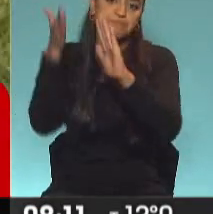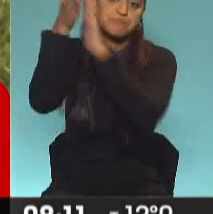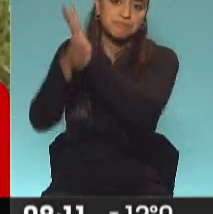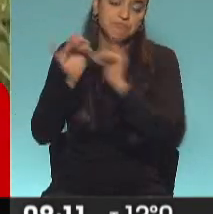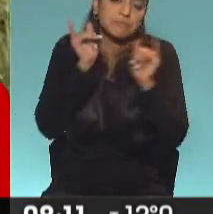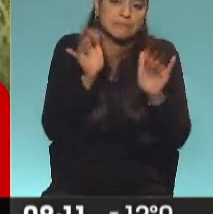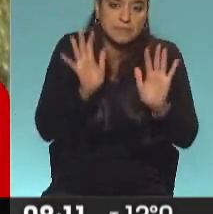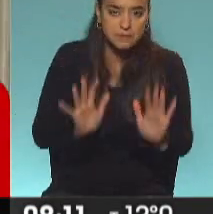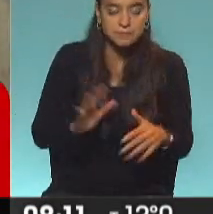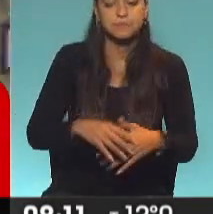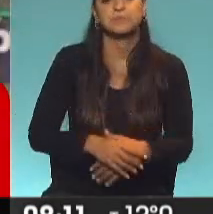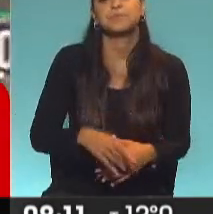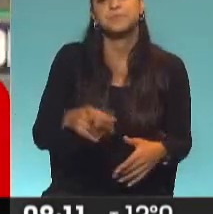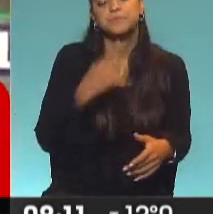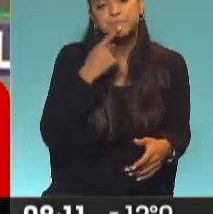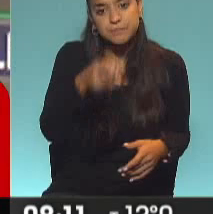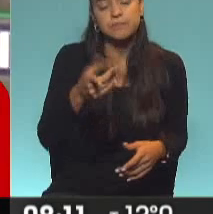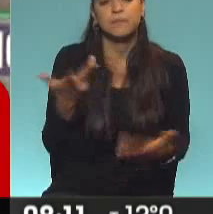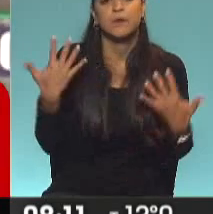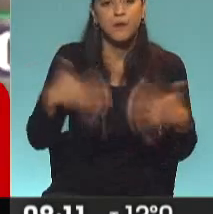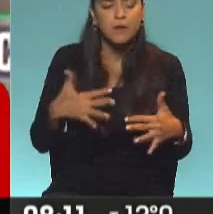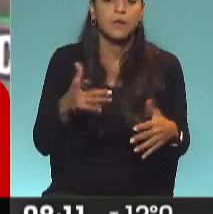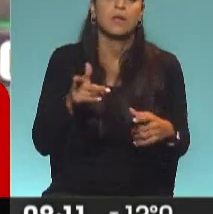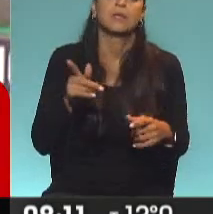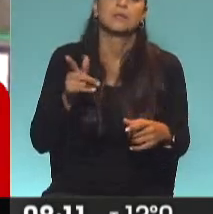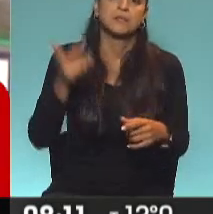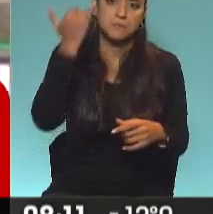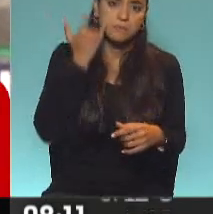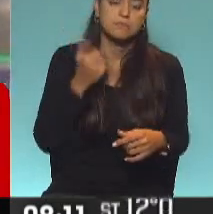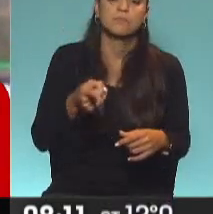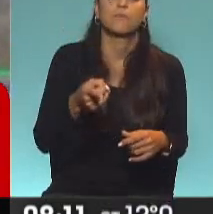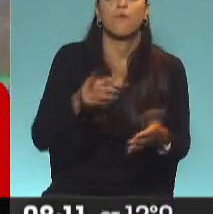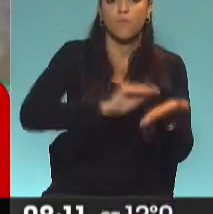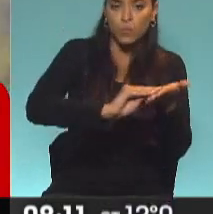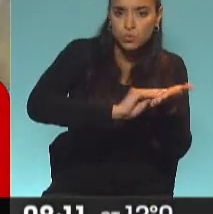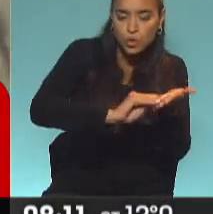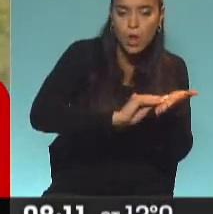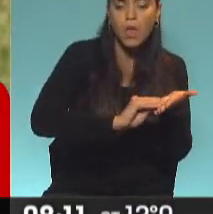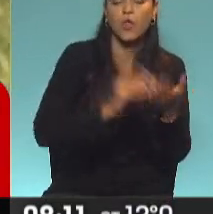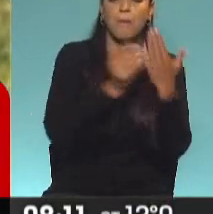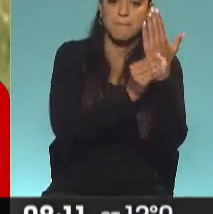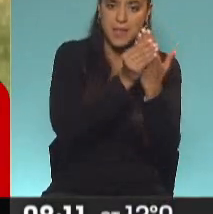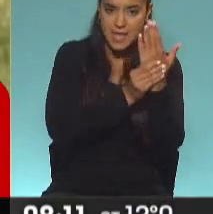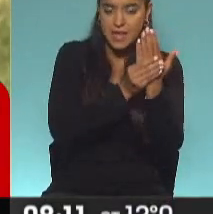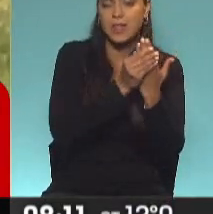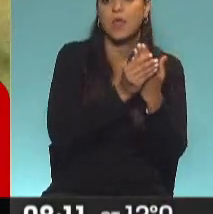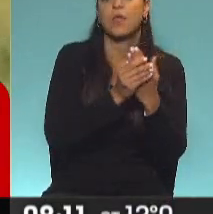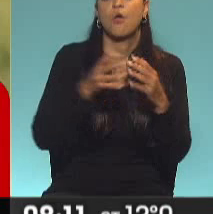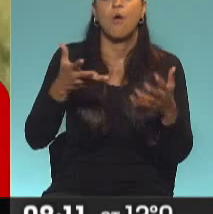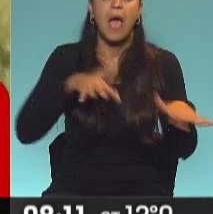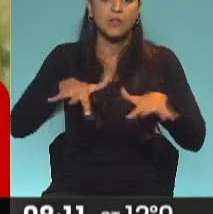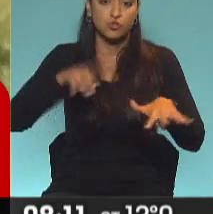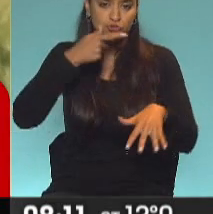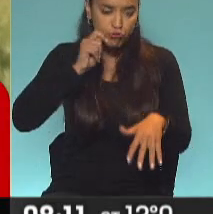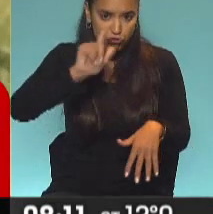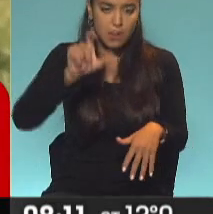terrenos después de todos los trámites que hicieron los funcionarios del Ministerio de Acción Social